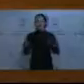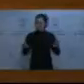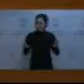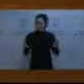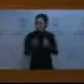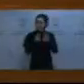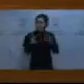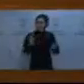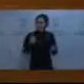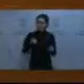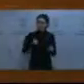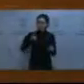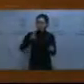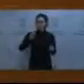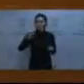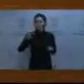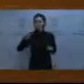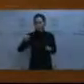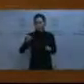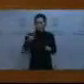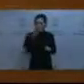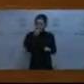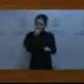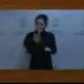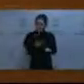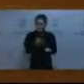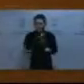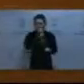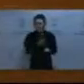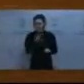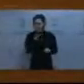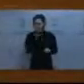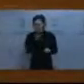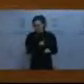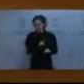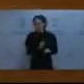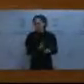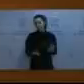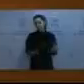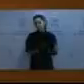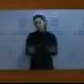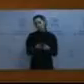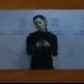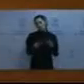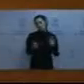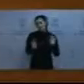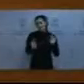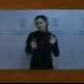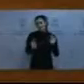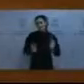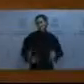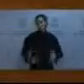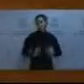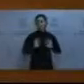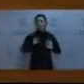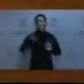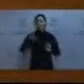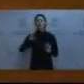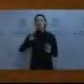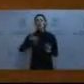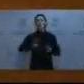empresa Alcoa. Parece que eso a lo mejor no gusta a algunos grupos. En concreto digo para la empresa Alcoa